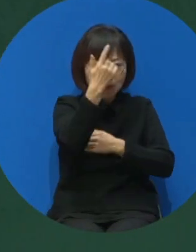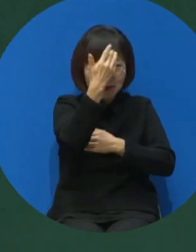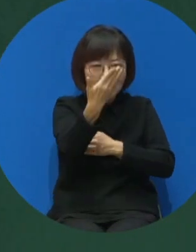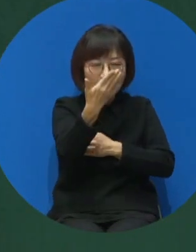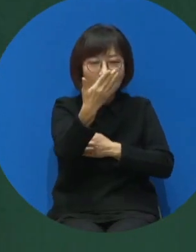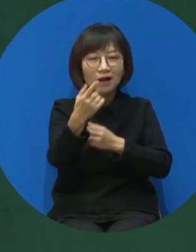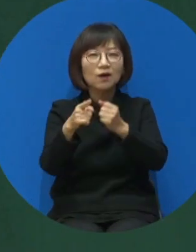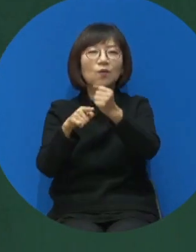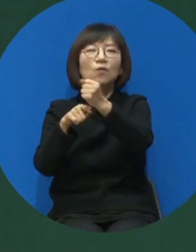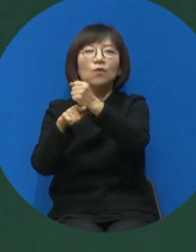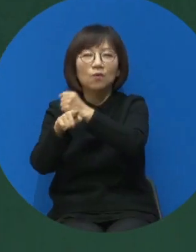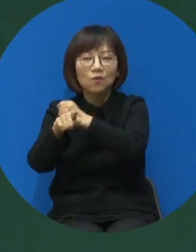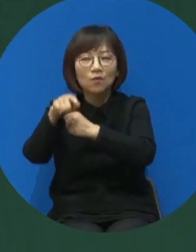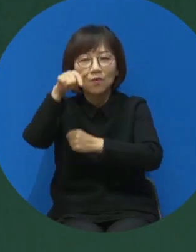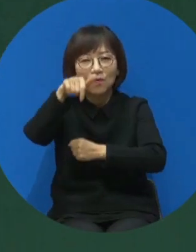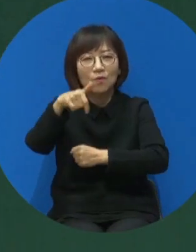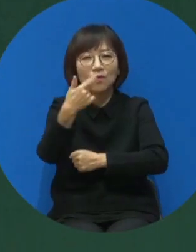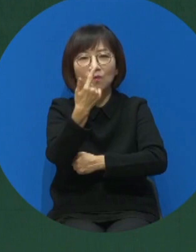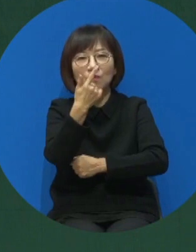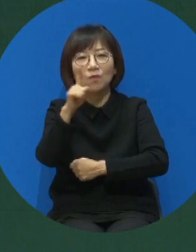es una ciencia